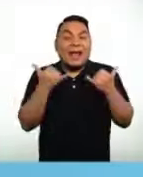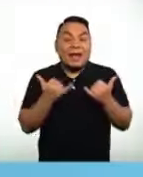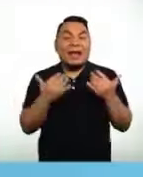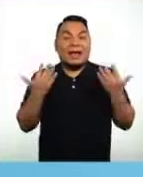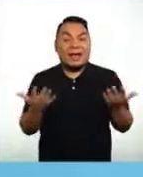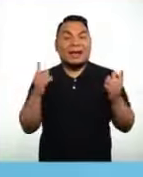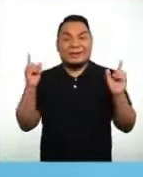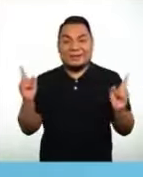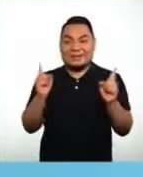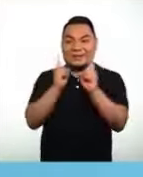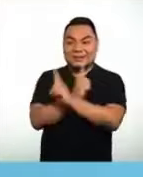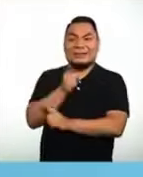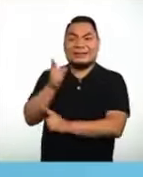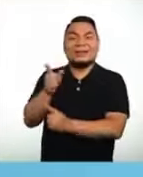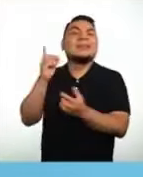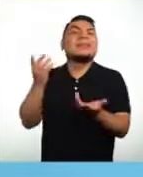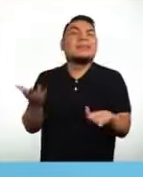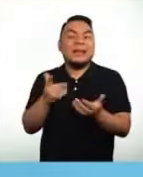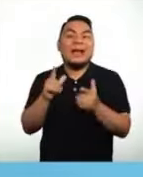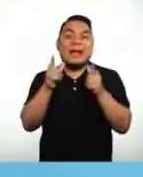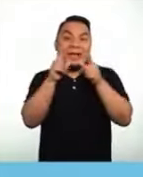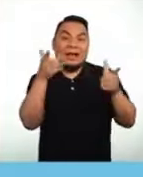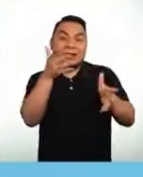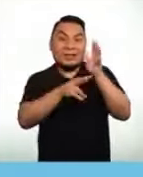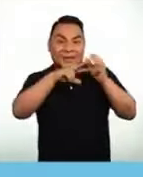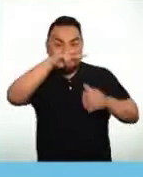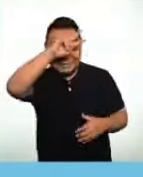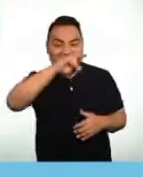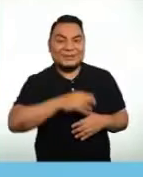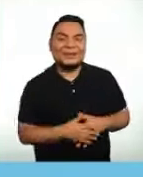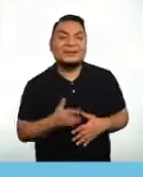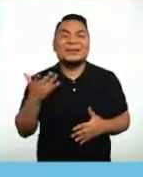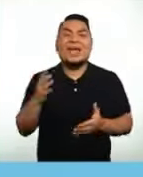¡Genial! Ahora pasemos a nuestra sección